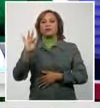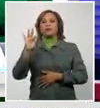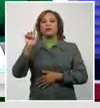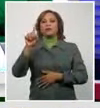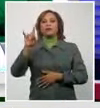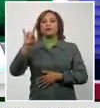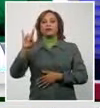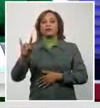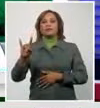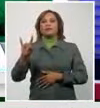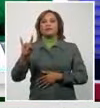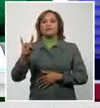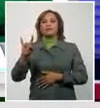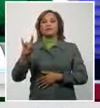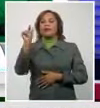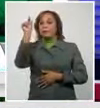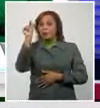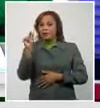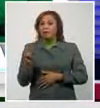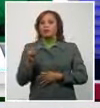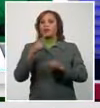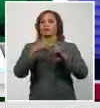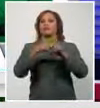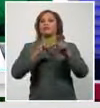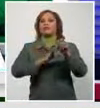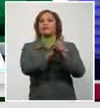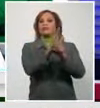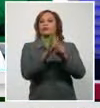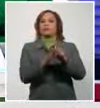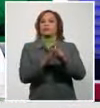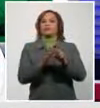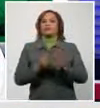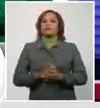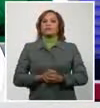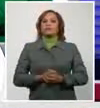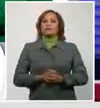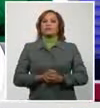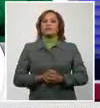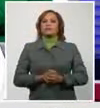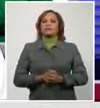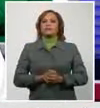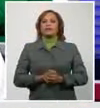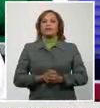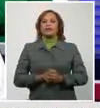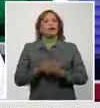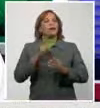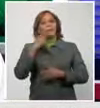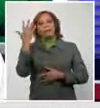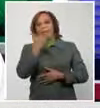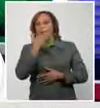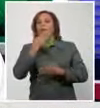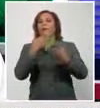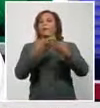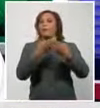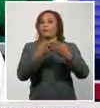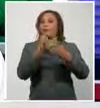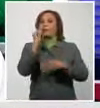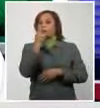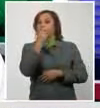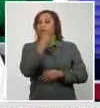1.605.819 personas con la COVID-19, no, perdón, muestras realizadas para el diagnóstico de la